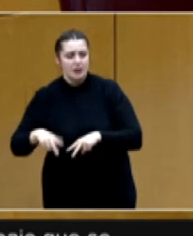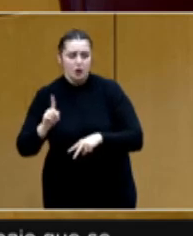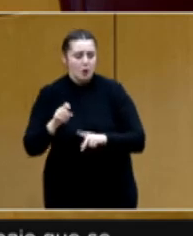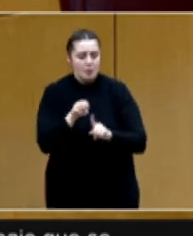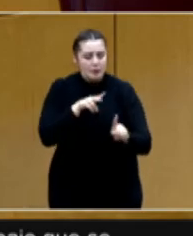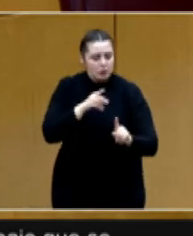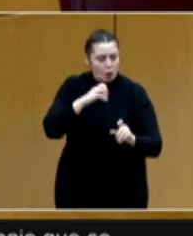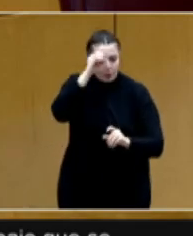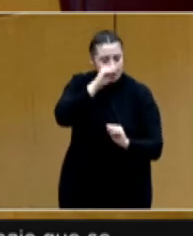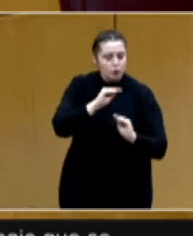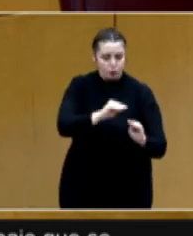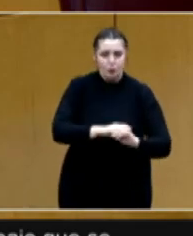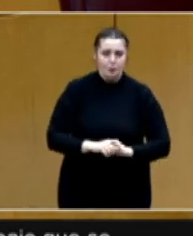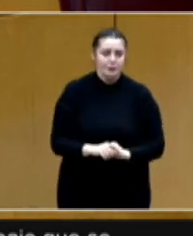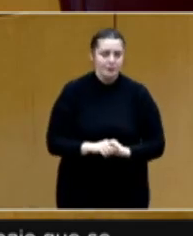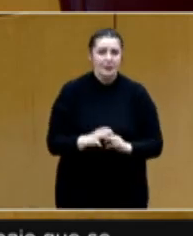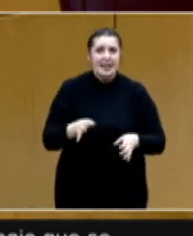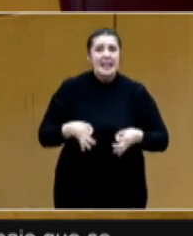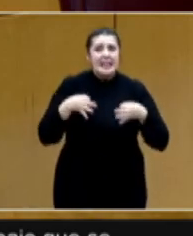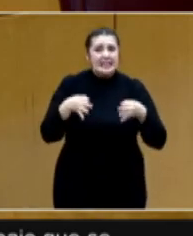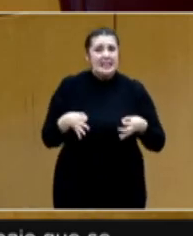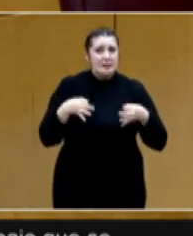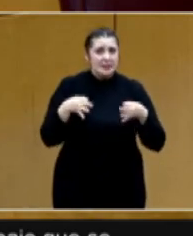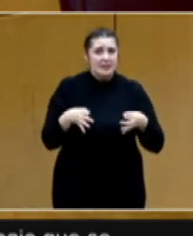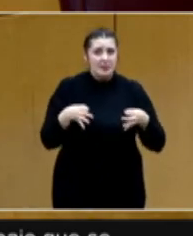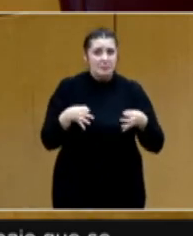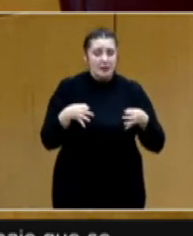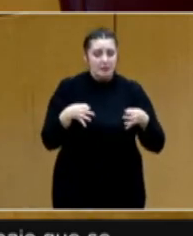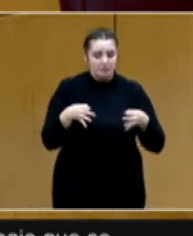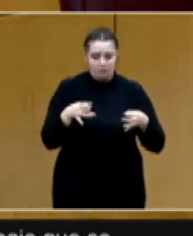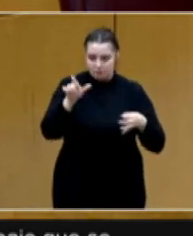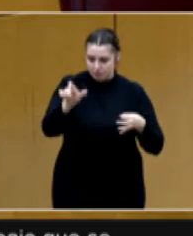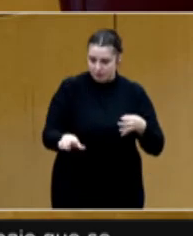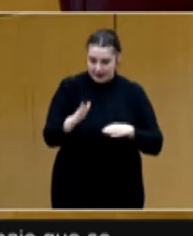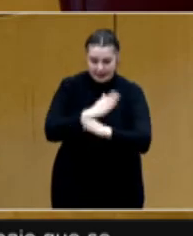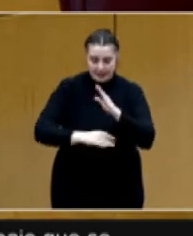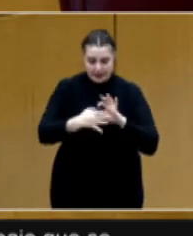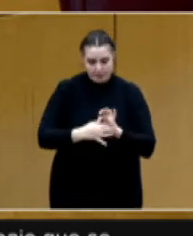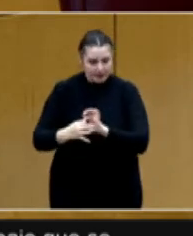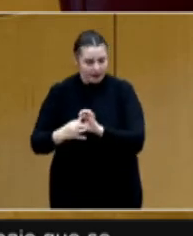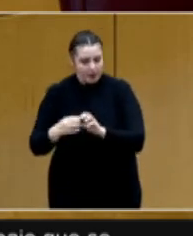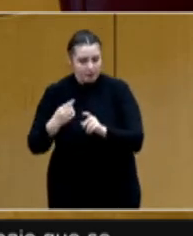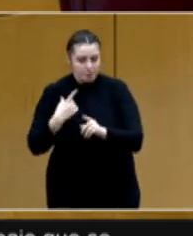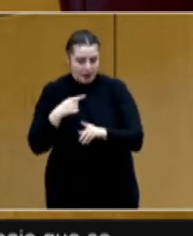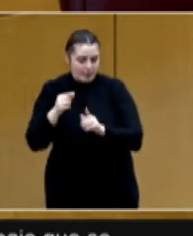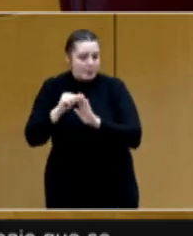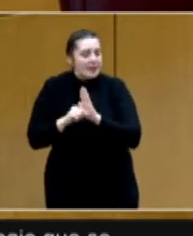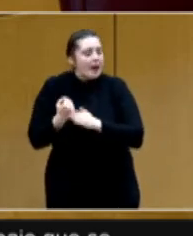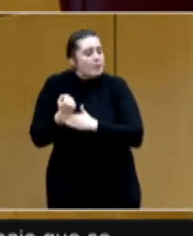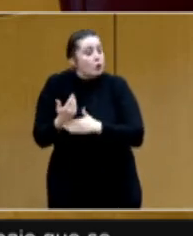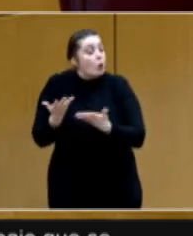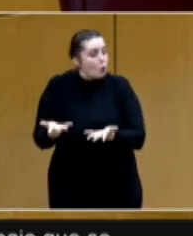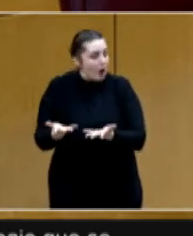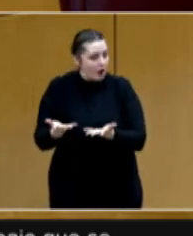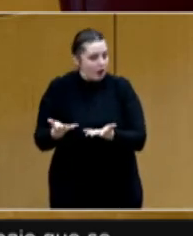permite siempre en relación con la persona con discapacidad plantear planes personales de apoyo que